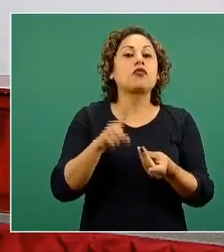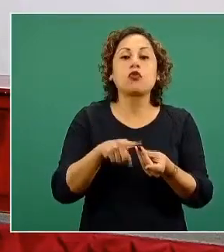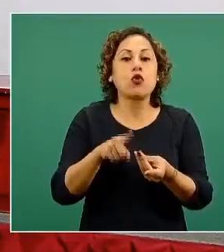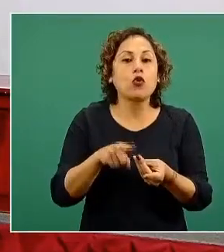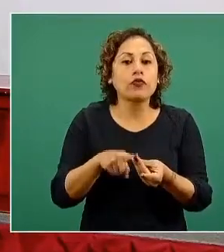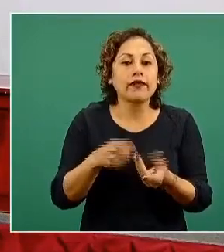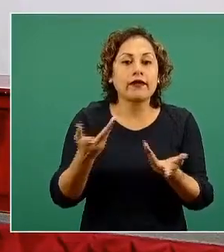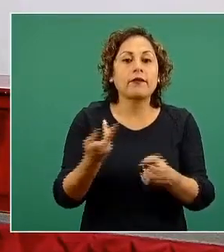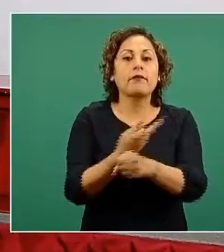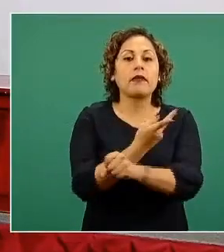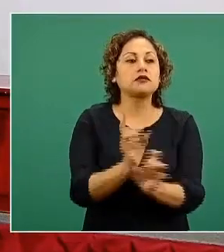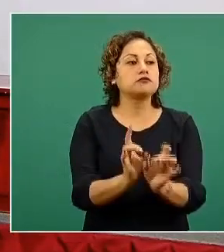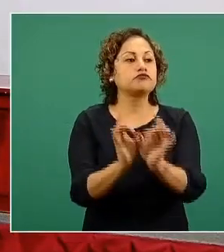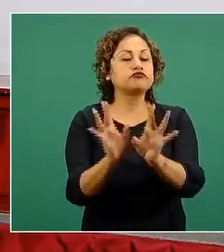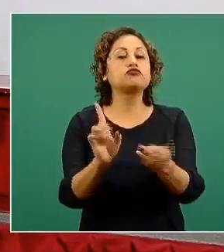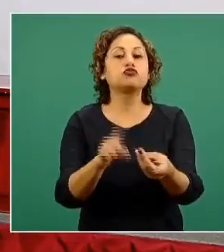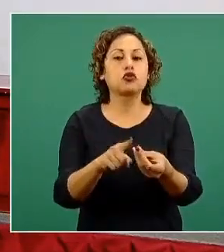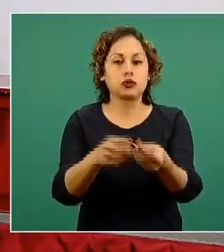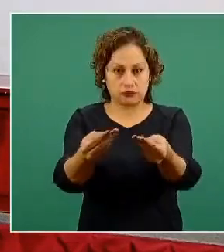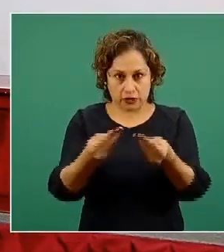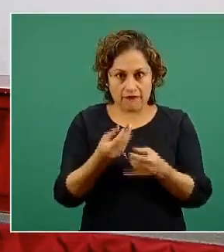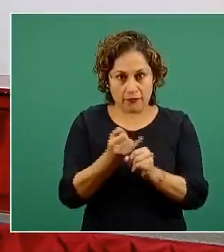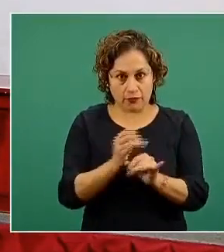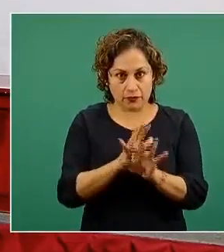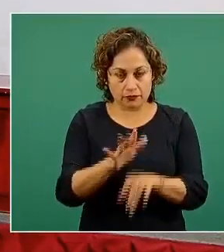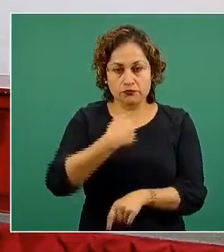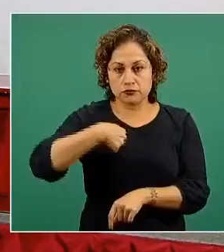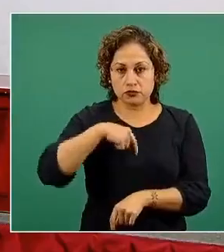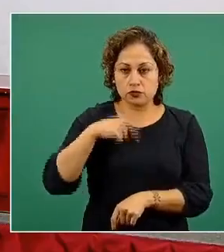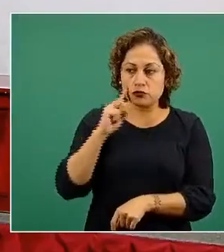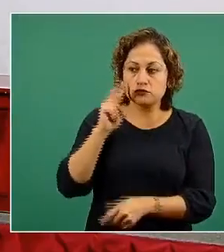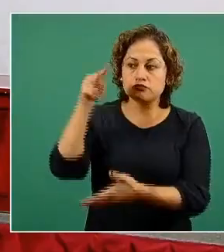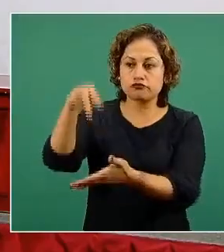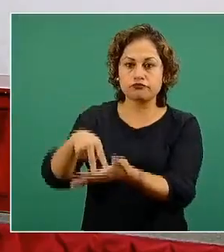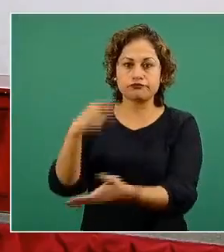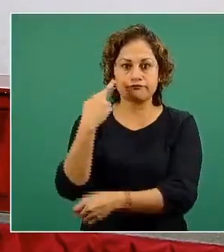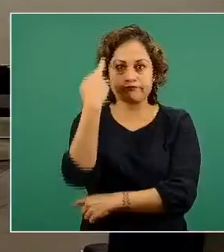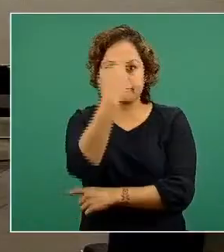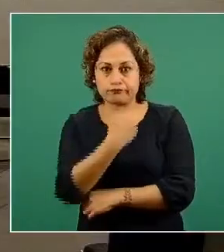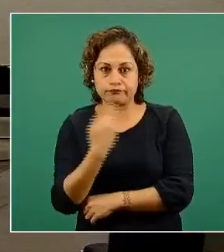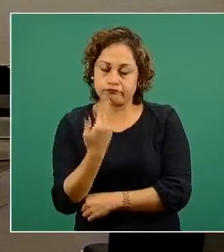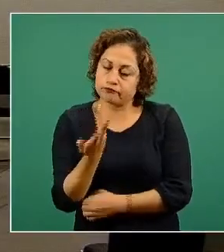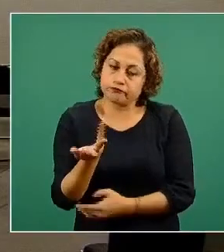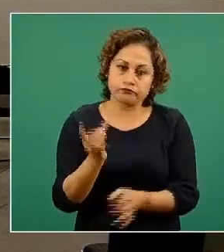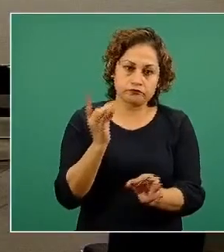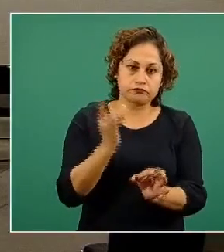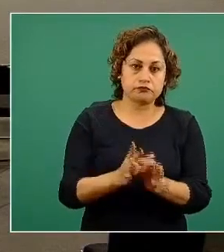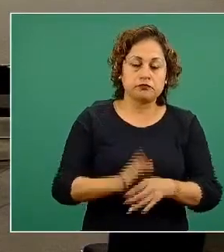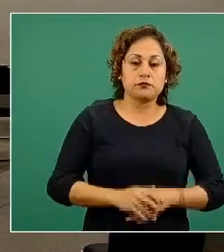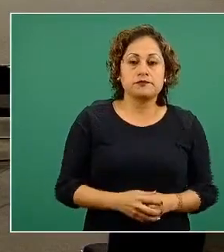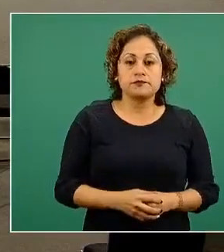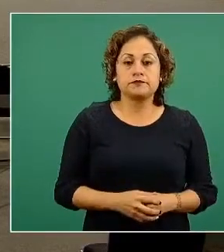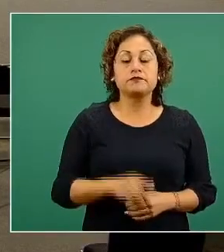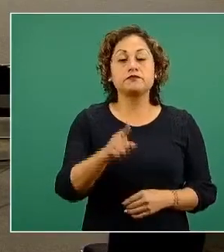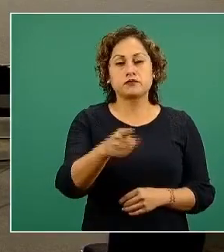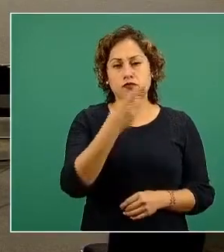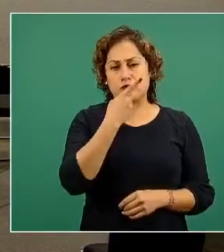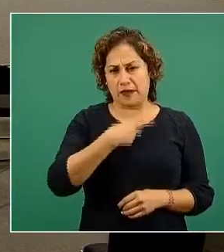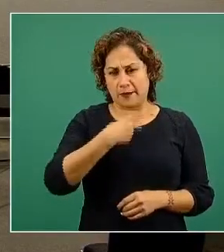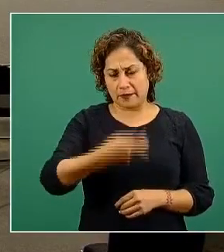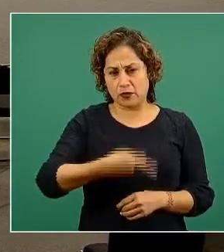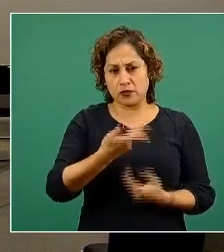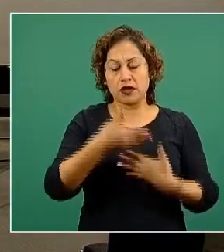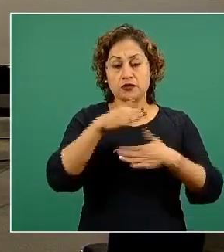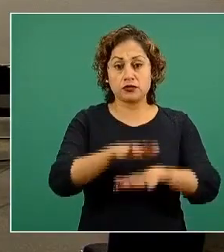con mucho gusto y también lo informamos. Esa es la gran utilidad que tenemos con los medios. Sobre los paquetes que se